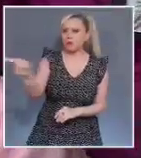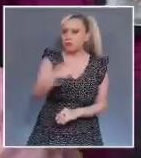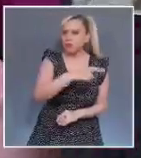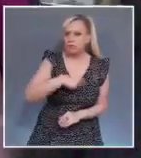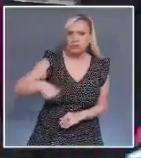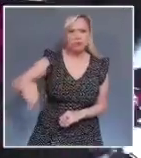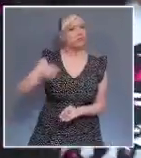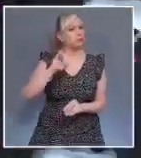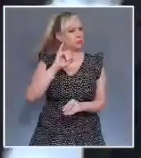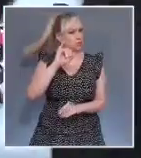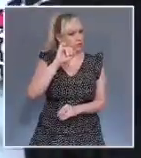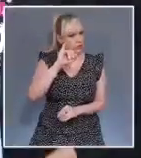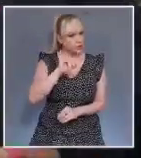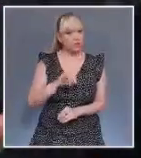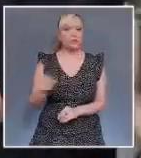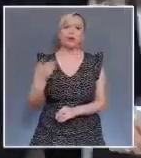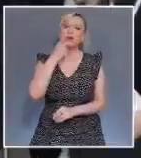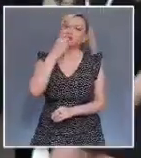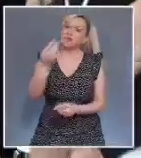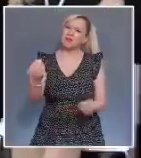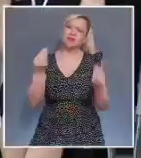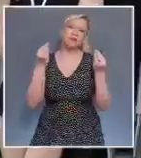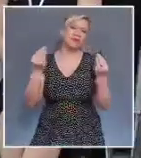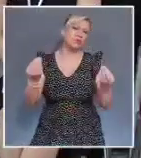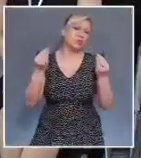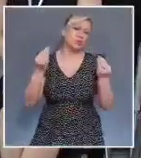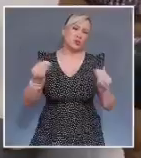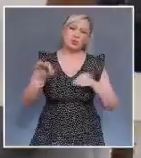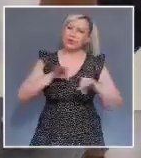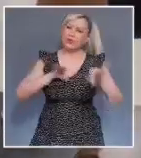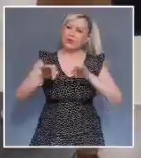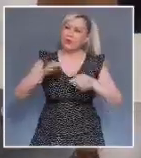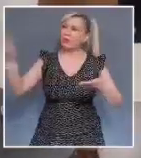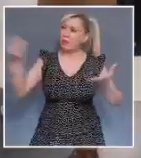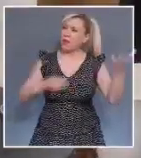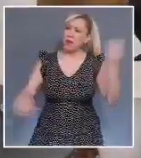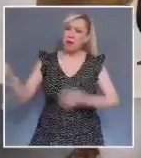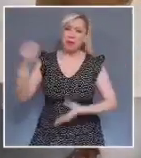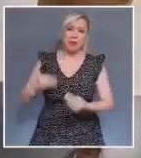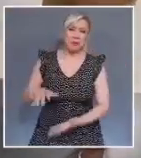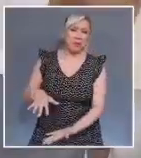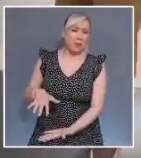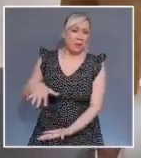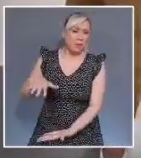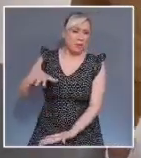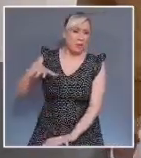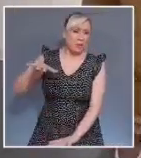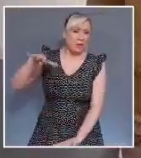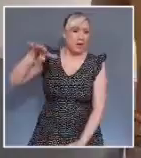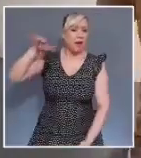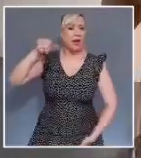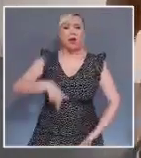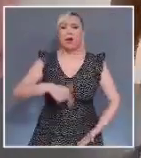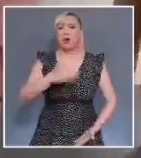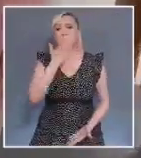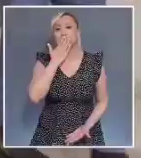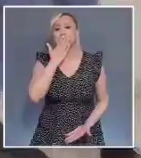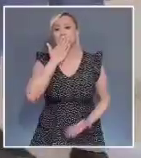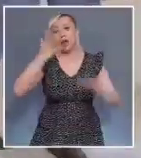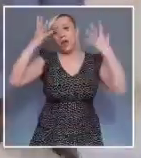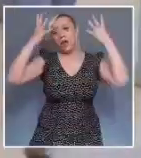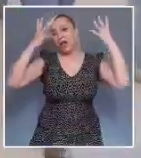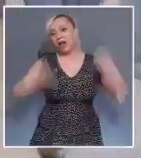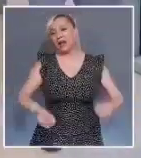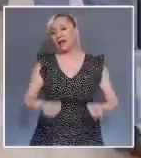hablaron de las cargas de trabajo que enfrentan, pues Sonora es uno de los circuitos con mayores ingresos de asuntos, por lo que pidieron